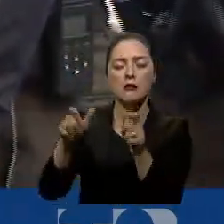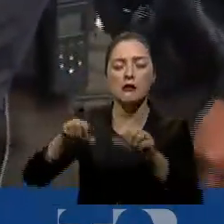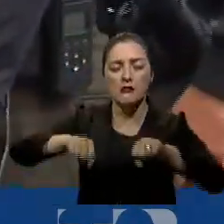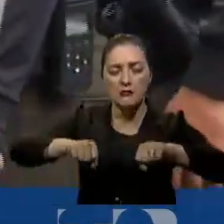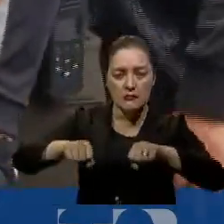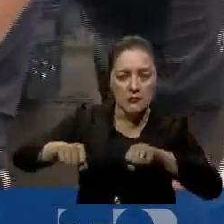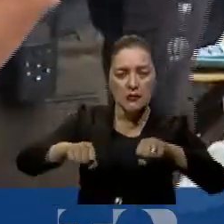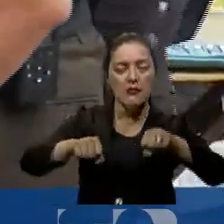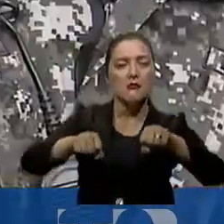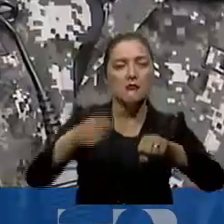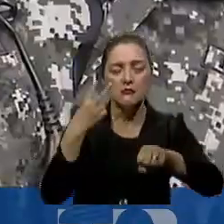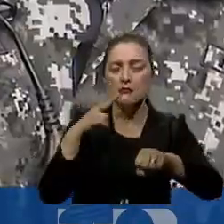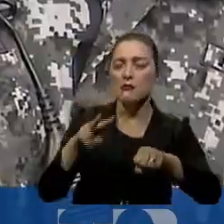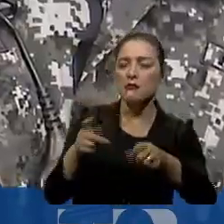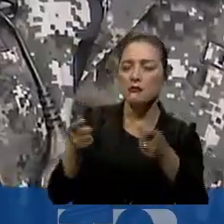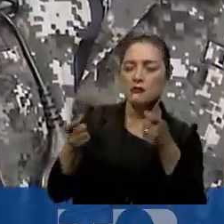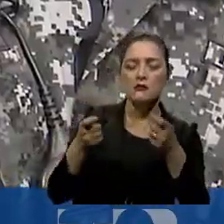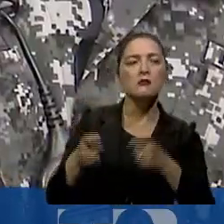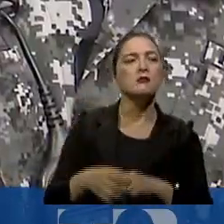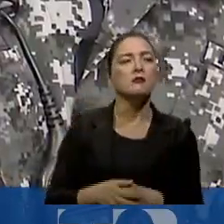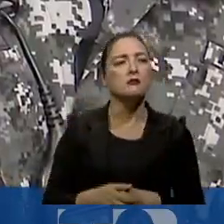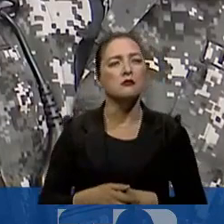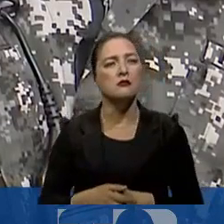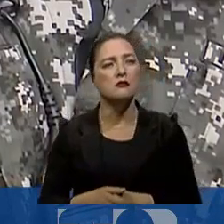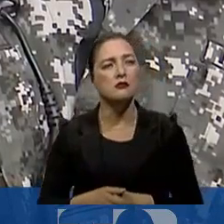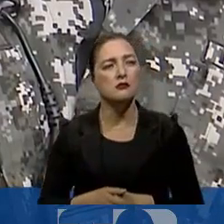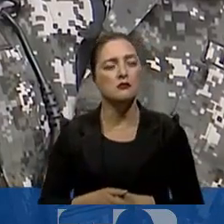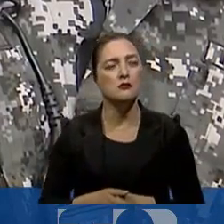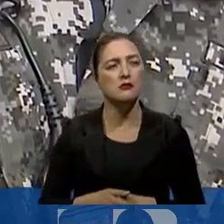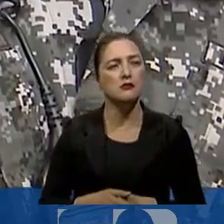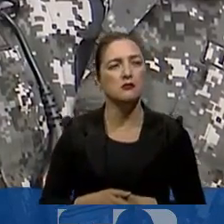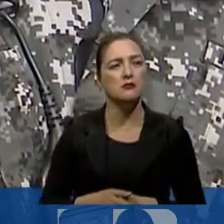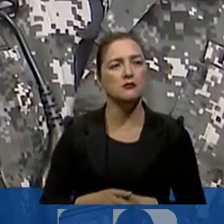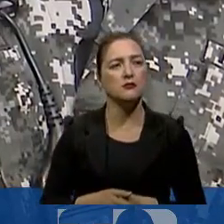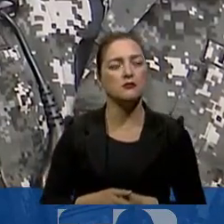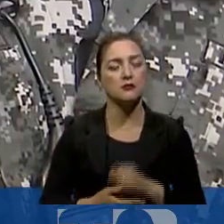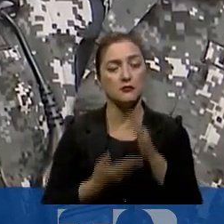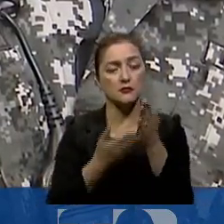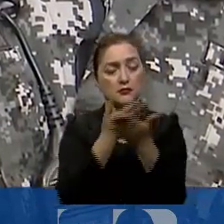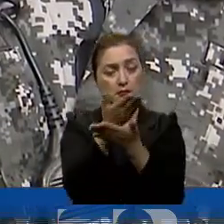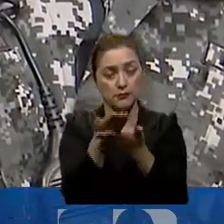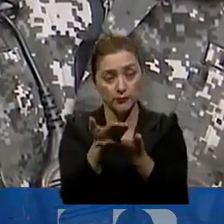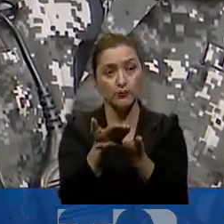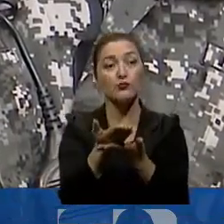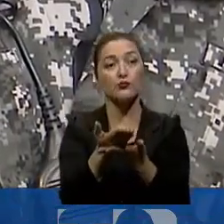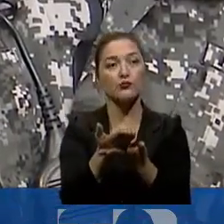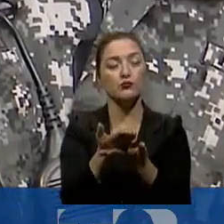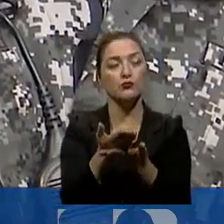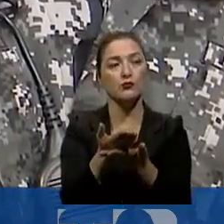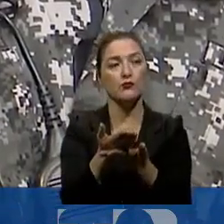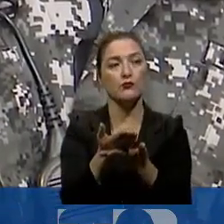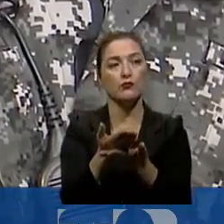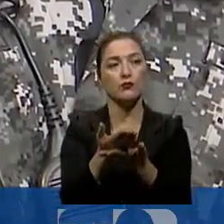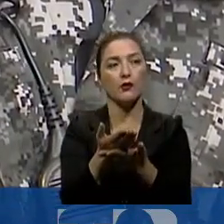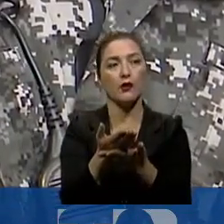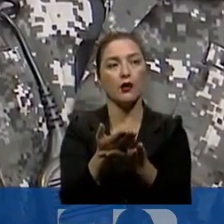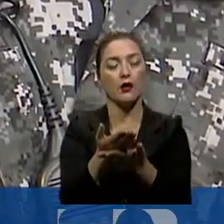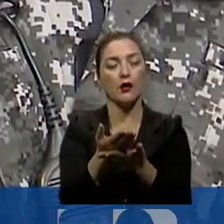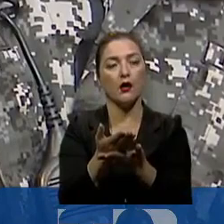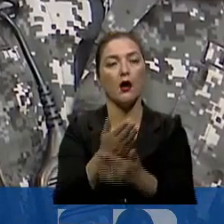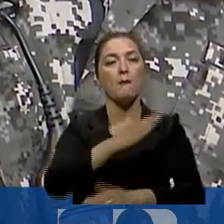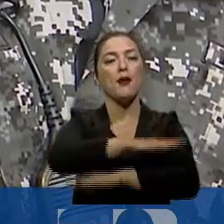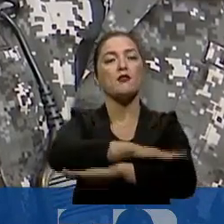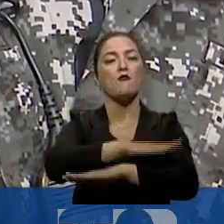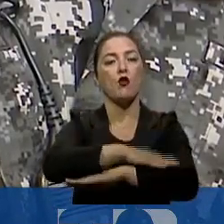circulan en motocicletas. Estamos presentando varias propuestas, como la que decía, poder regular estas plataformas de entrega